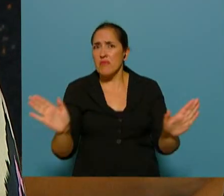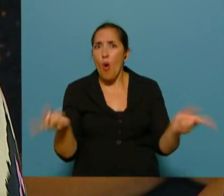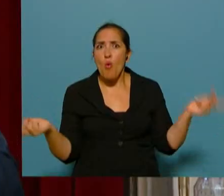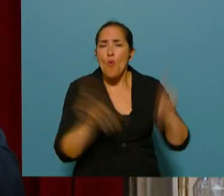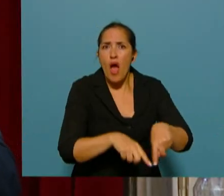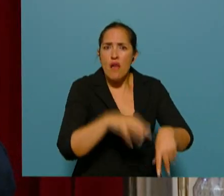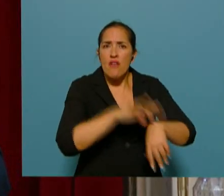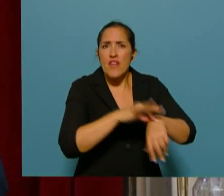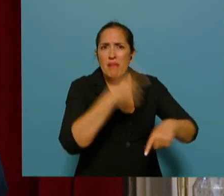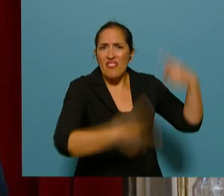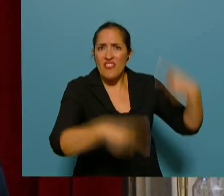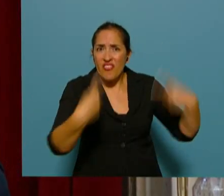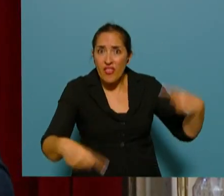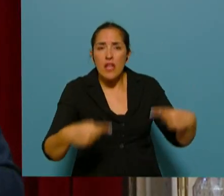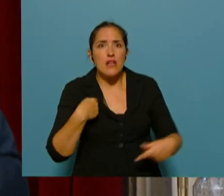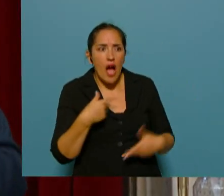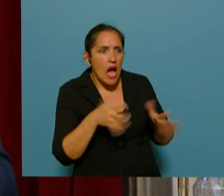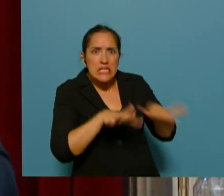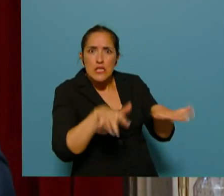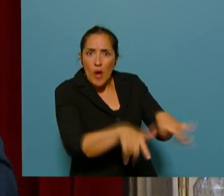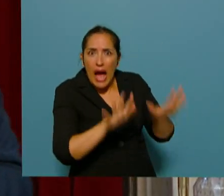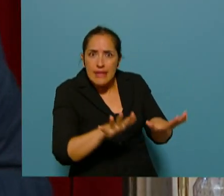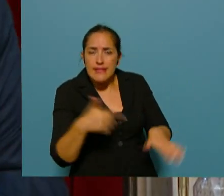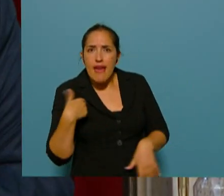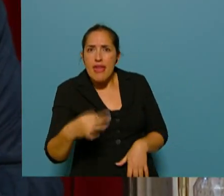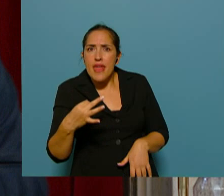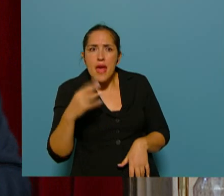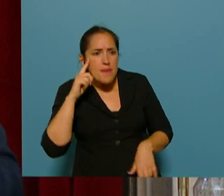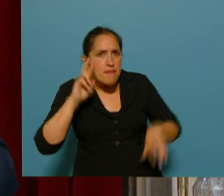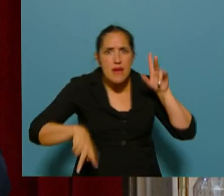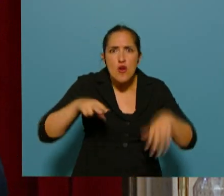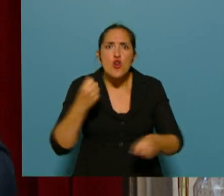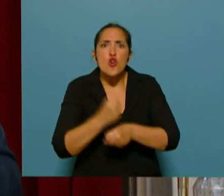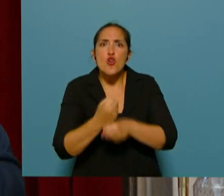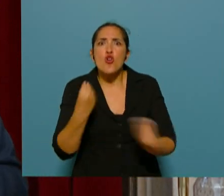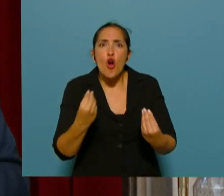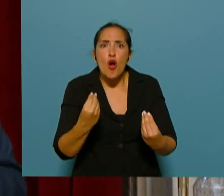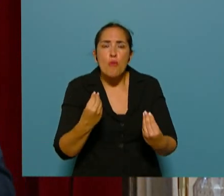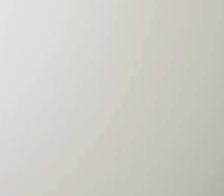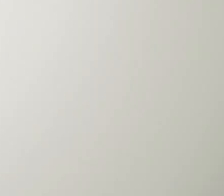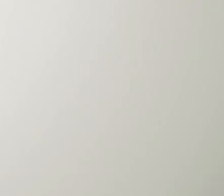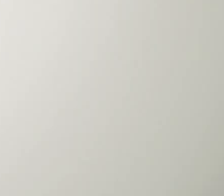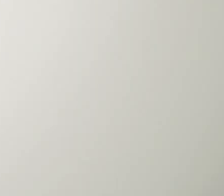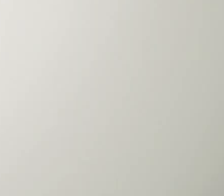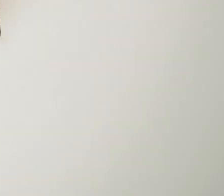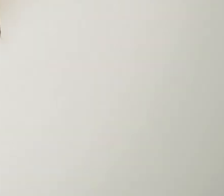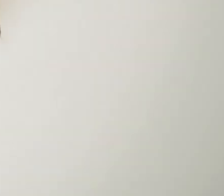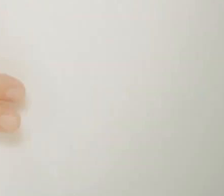Debíamos enfrentar el incendio sabiendo que otros habían terminado con el agua. Un